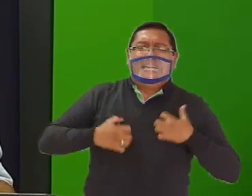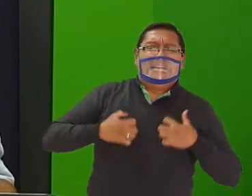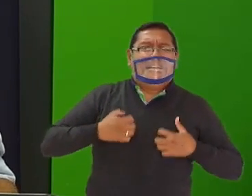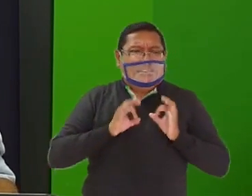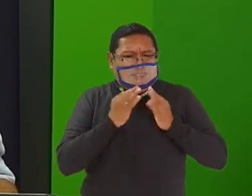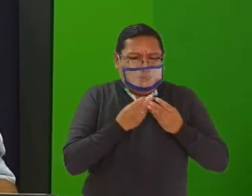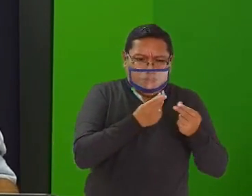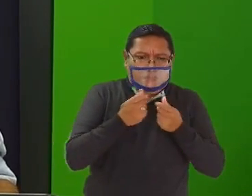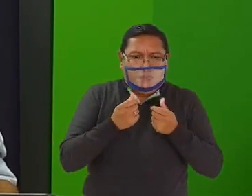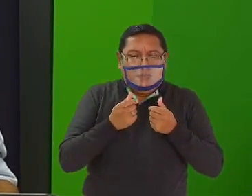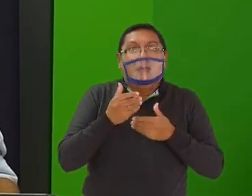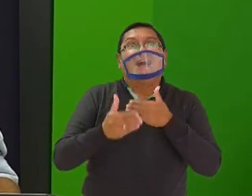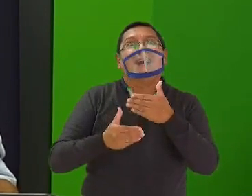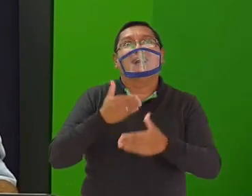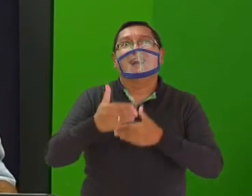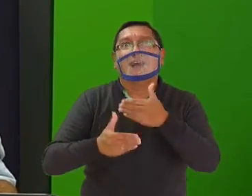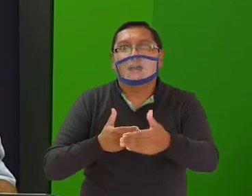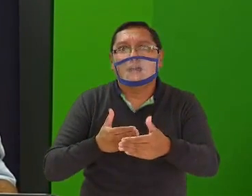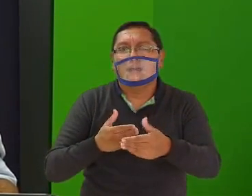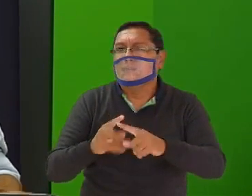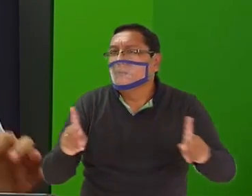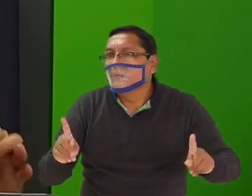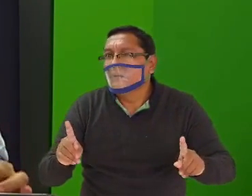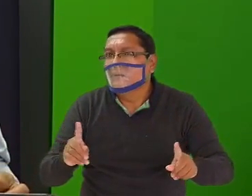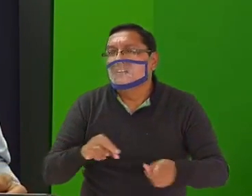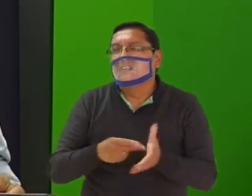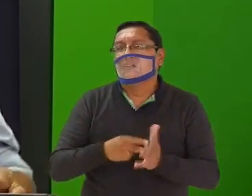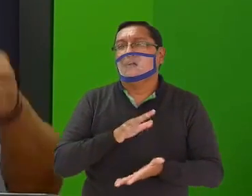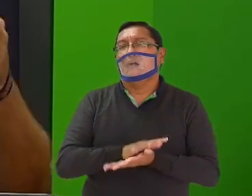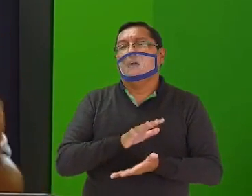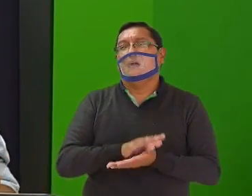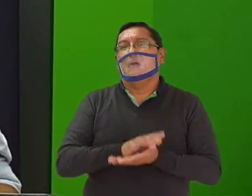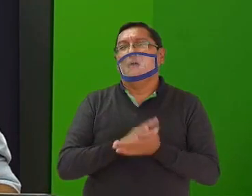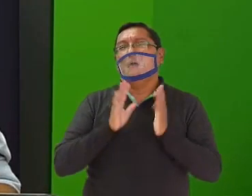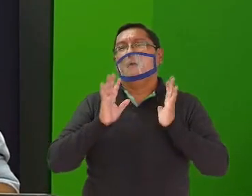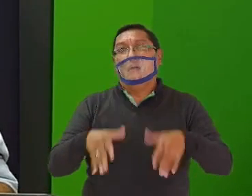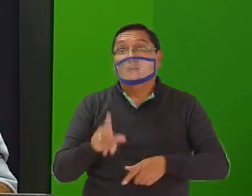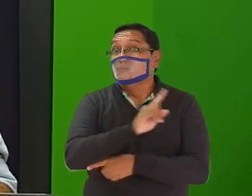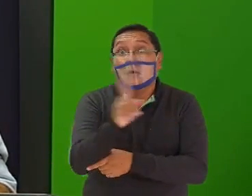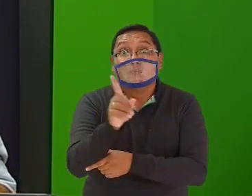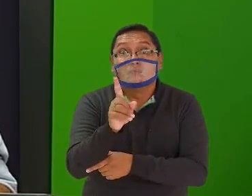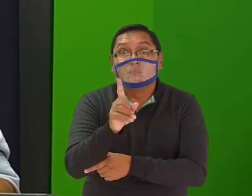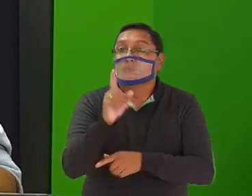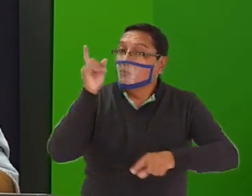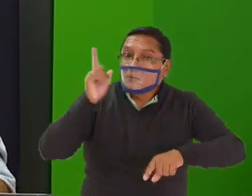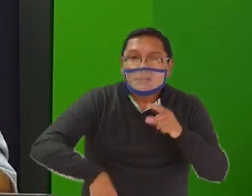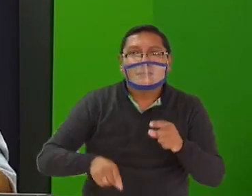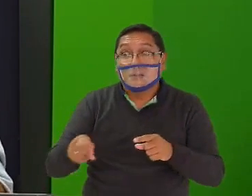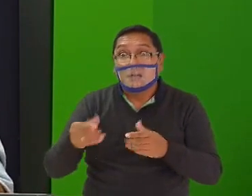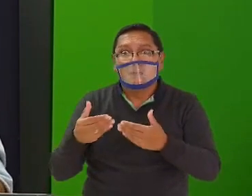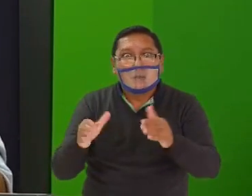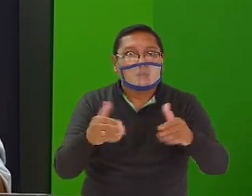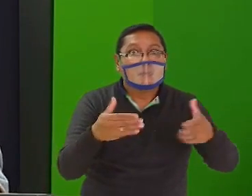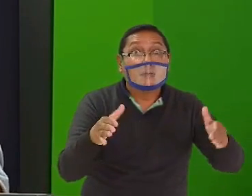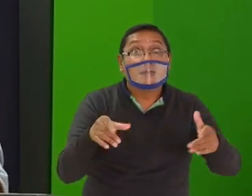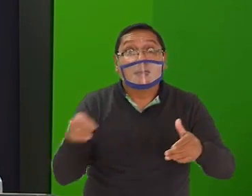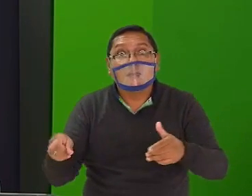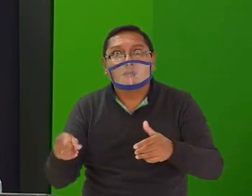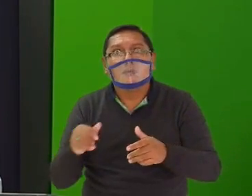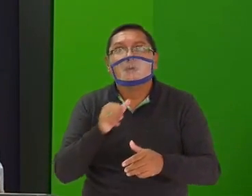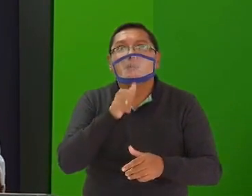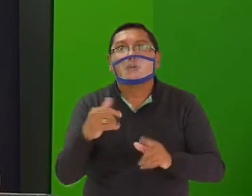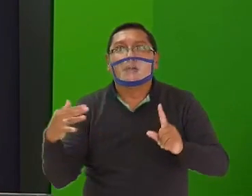no podemos bajar la guardia, porque tenemos que evitar a toda costa que la reapertura haga subir indicadores de